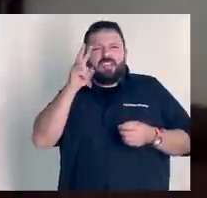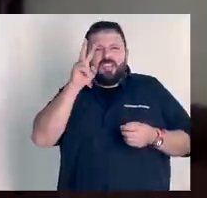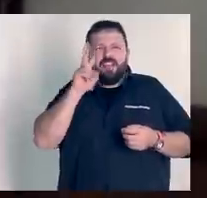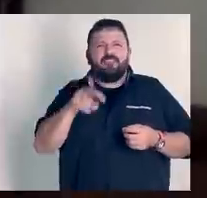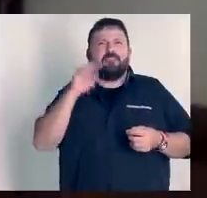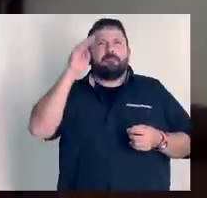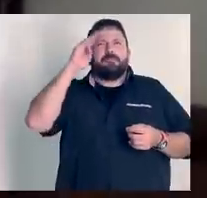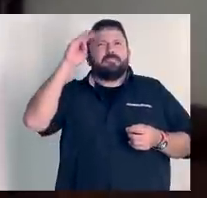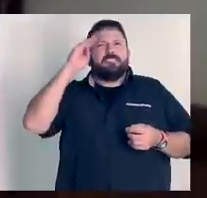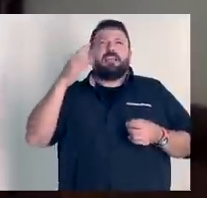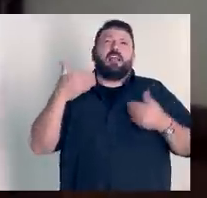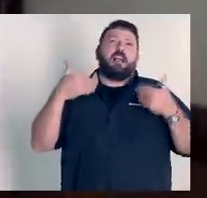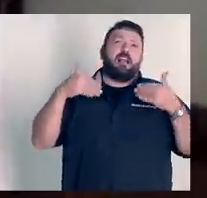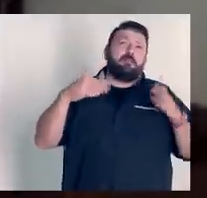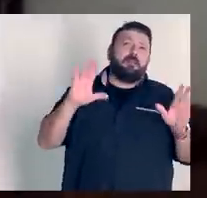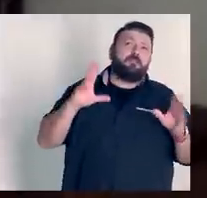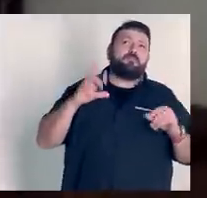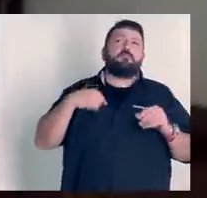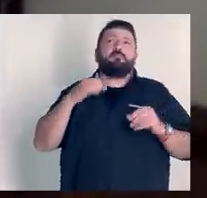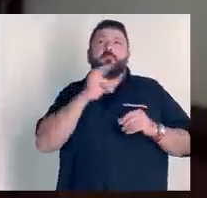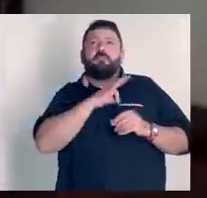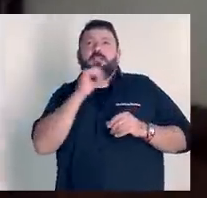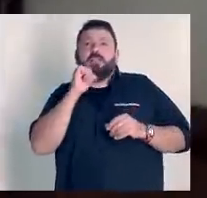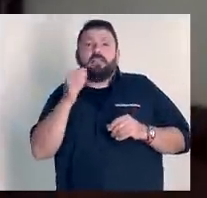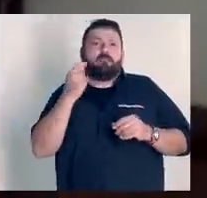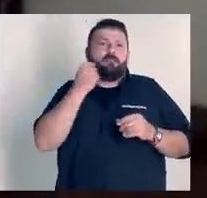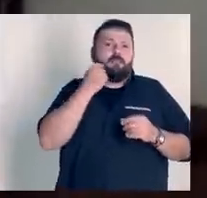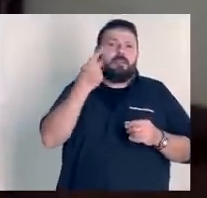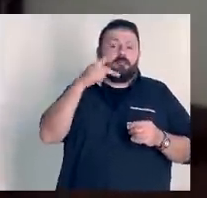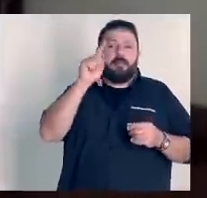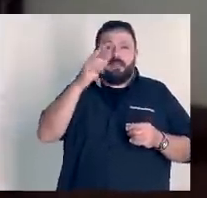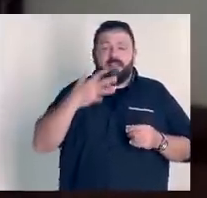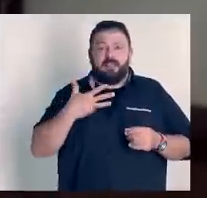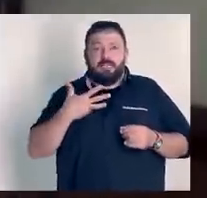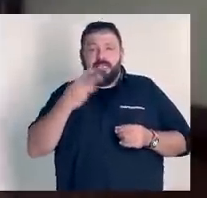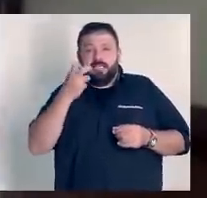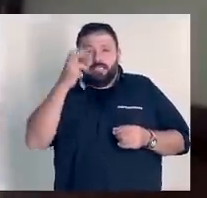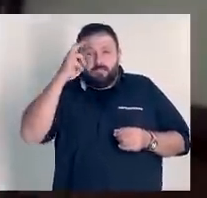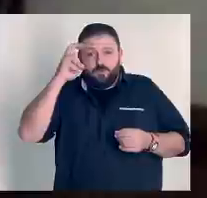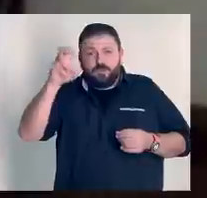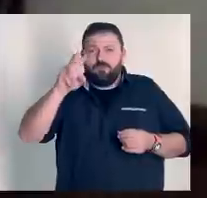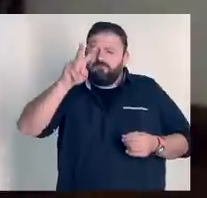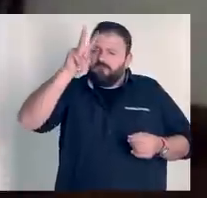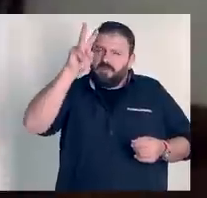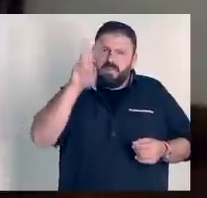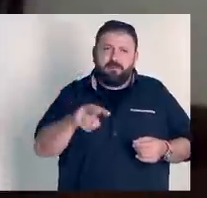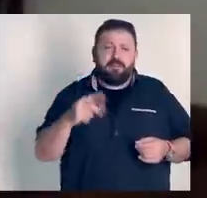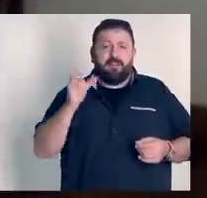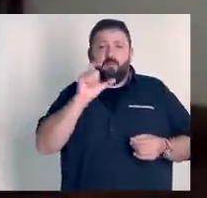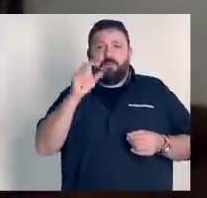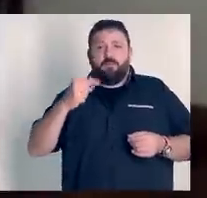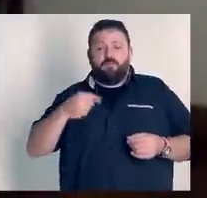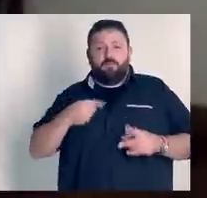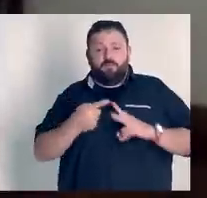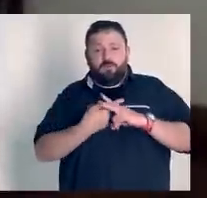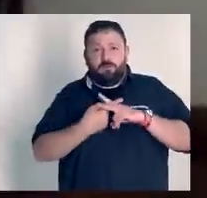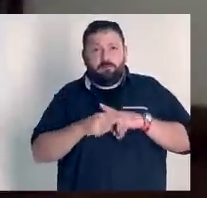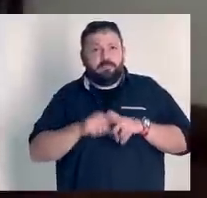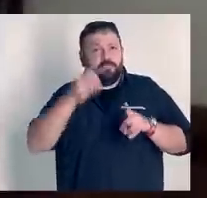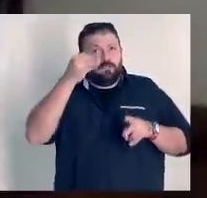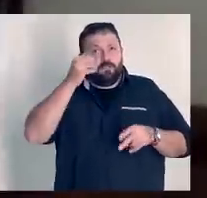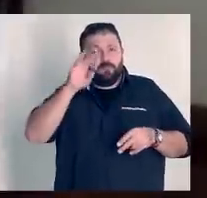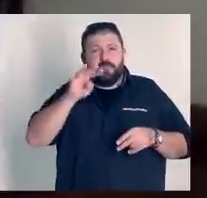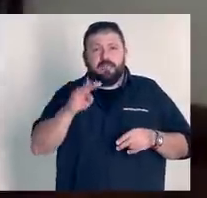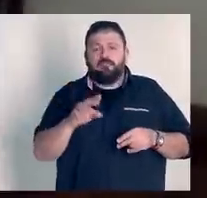en que a lo mejor nunca has hecho nada importante como para tener derecho a esos sueños. La verdad es que cuando yo empecé en OmniLife, nunca había hecho